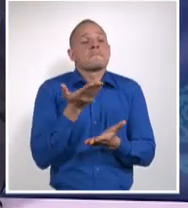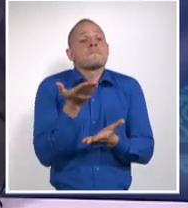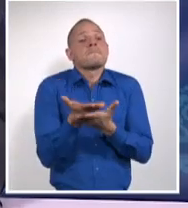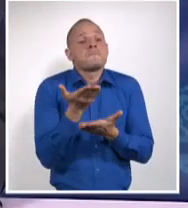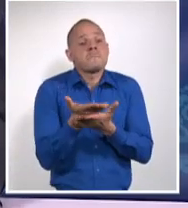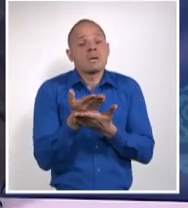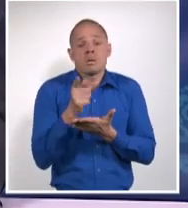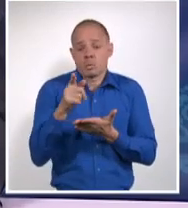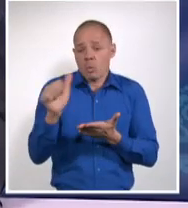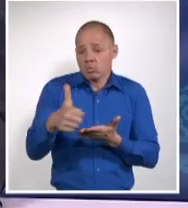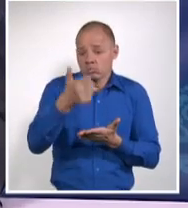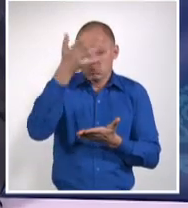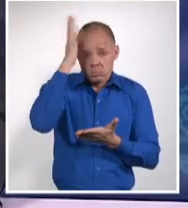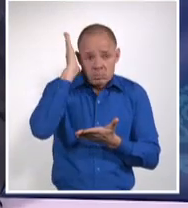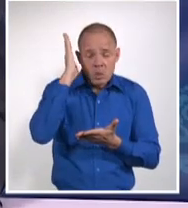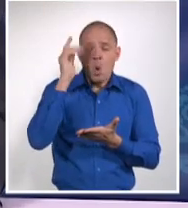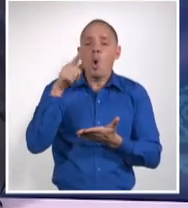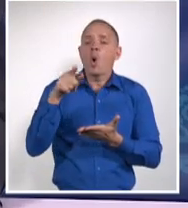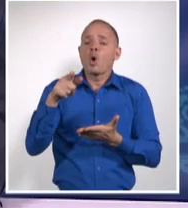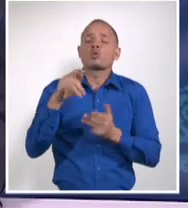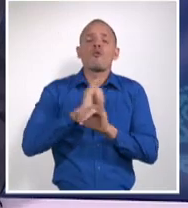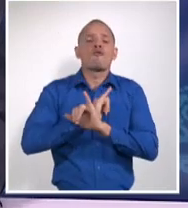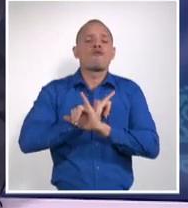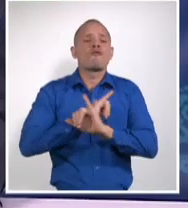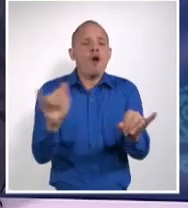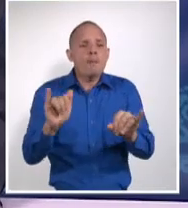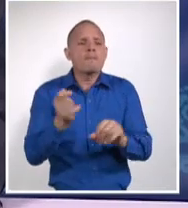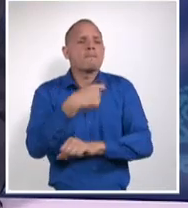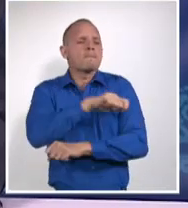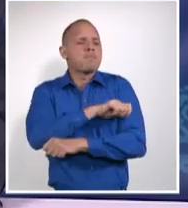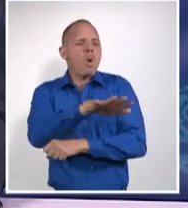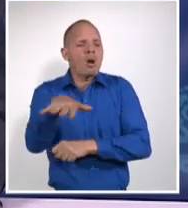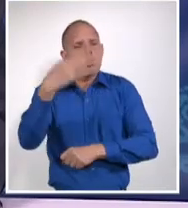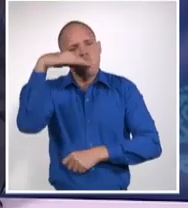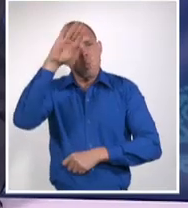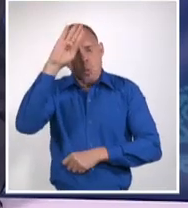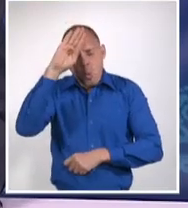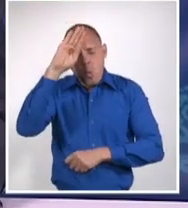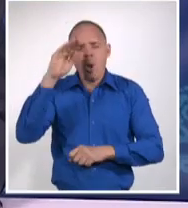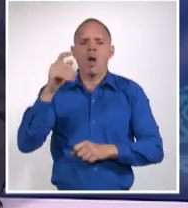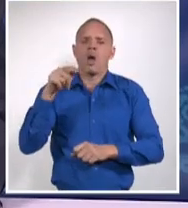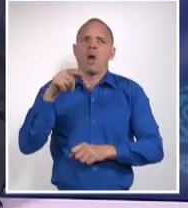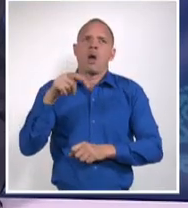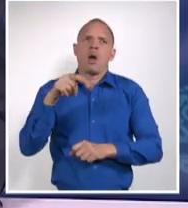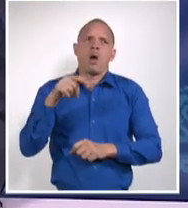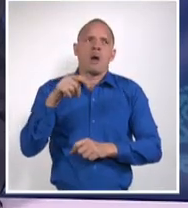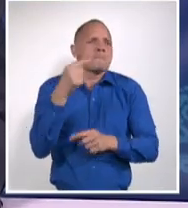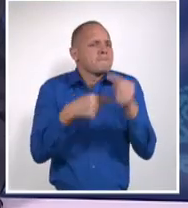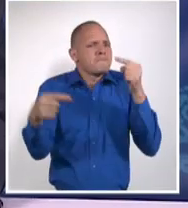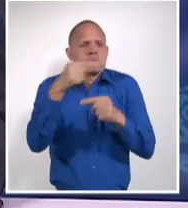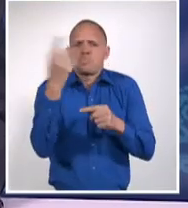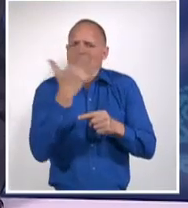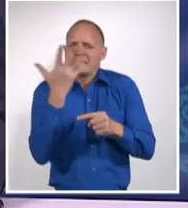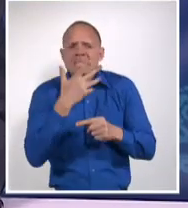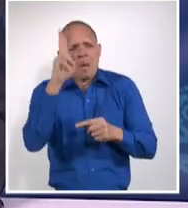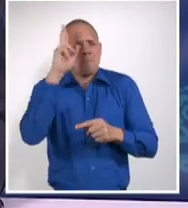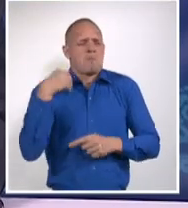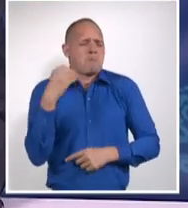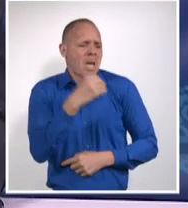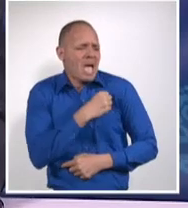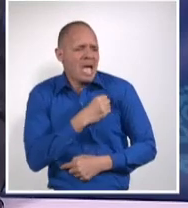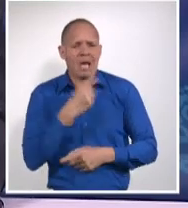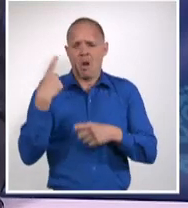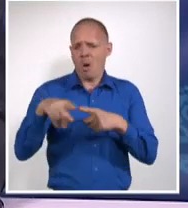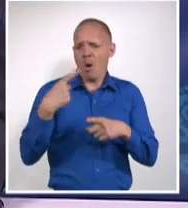canel que le transmita a los cubanos y cubanas especialmente a los científicos y profesionales de la salud que están en